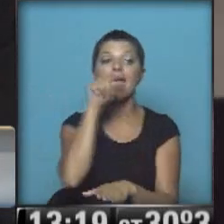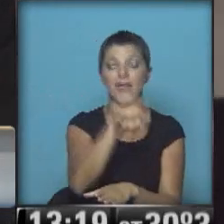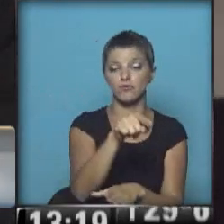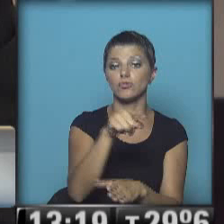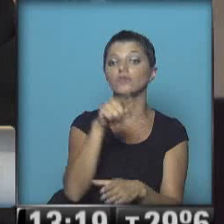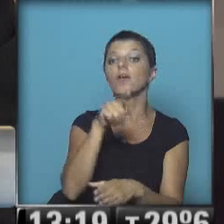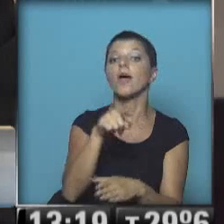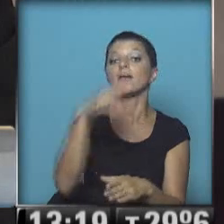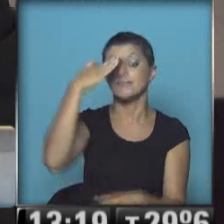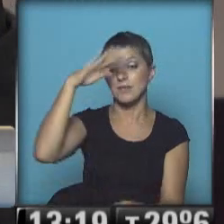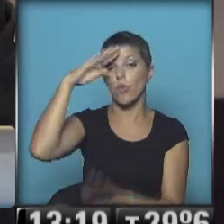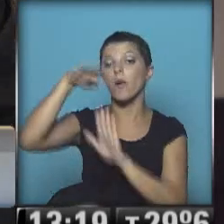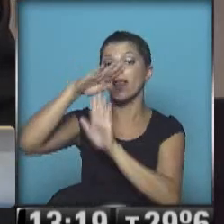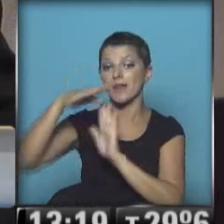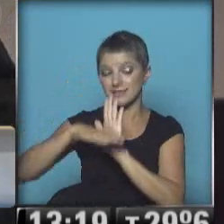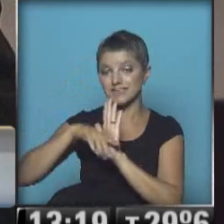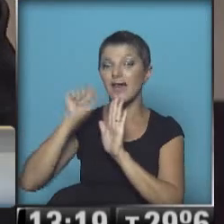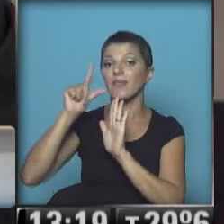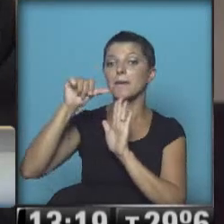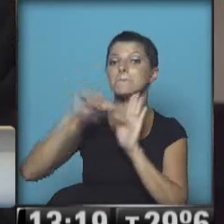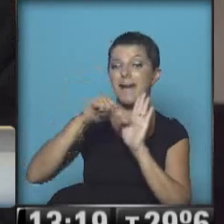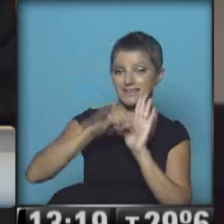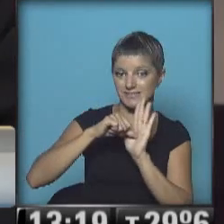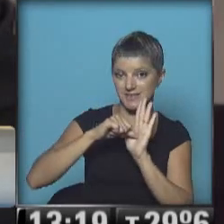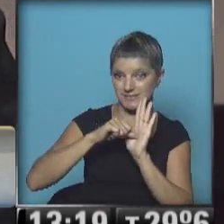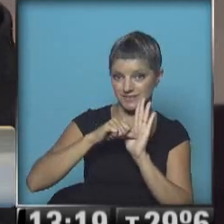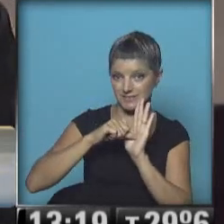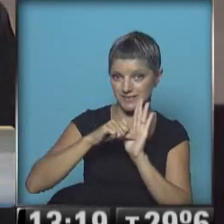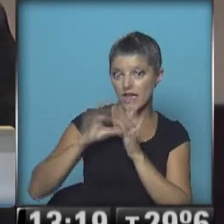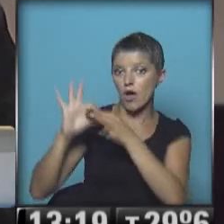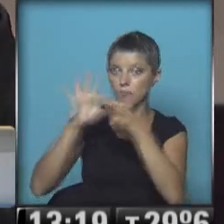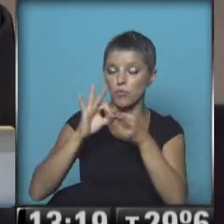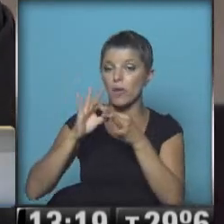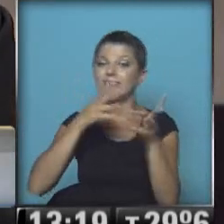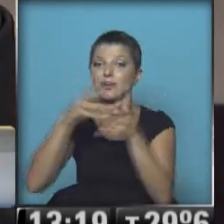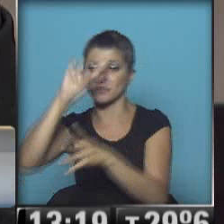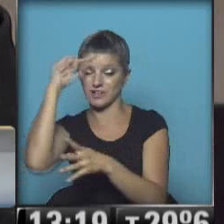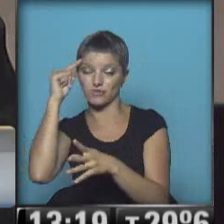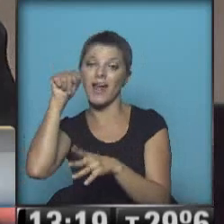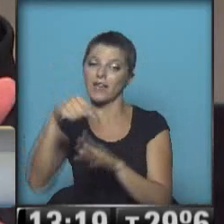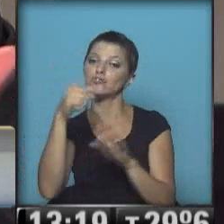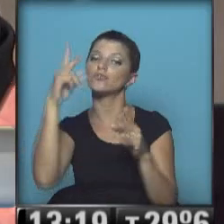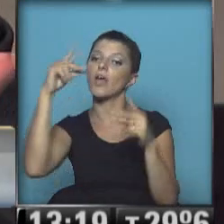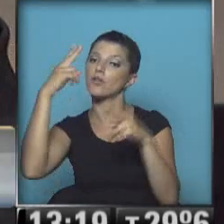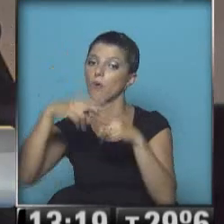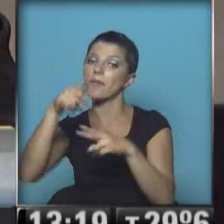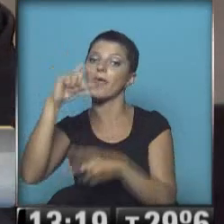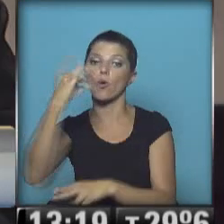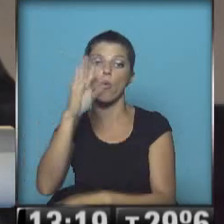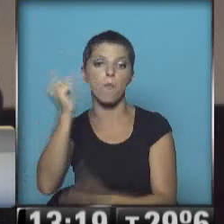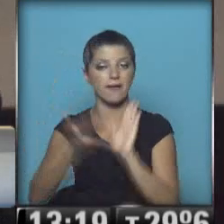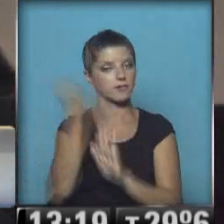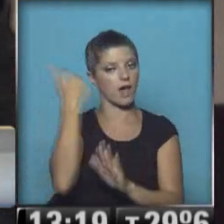de la lista de países que colaboran con el terrorismo Internacional digamos el